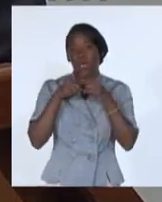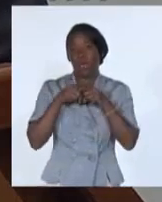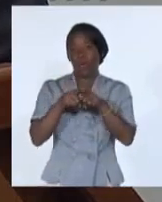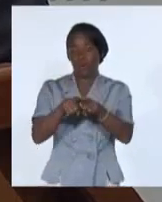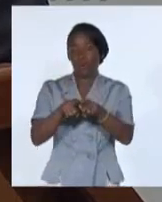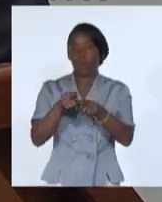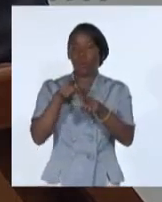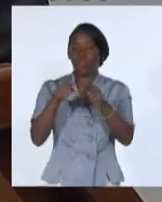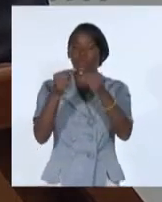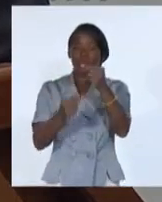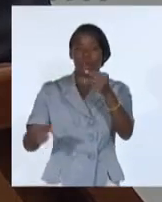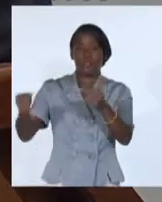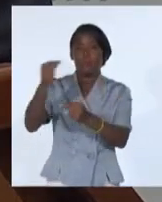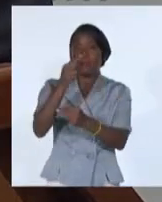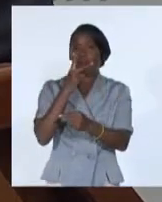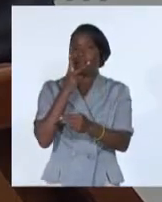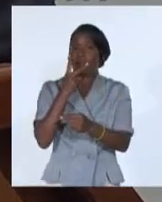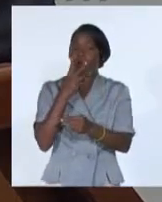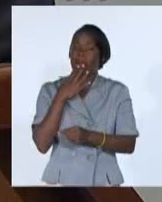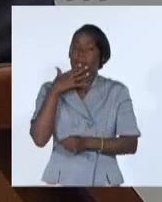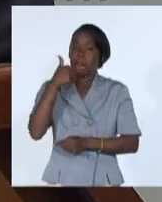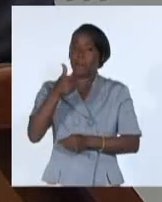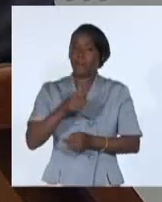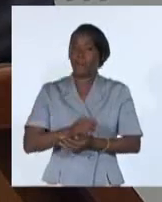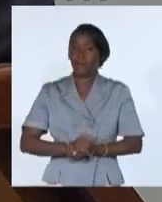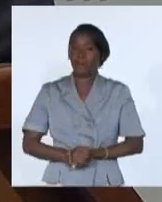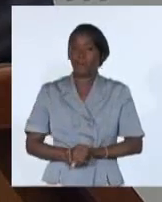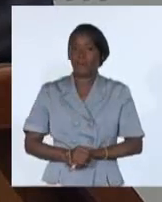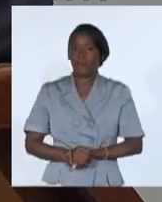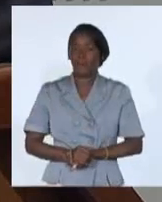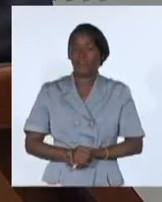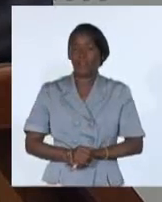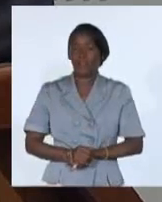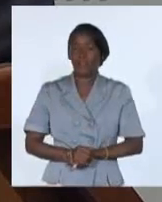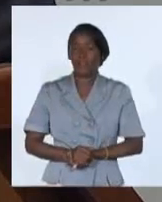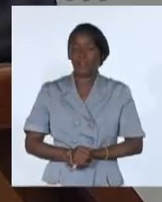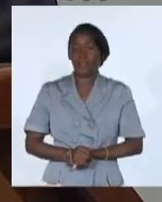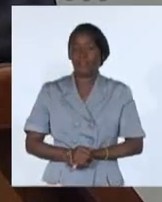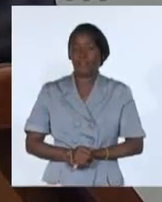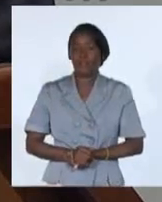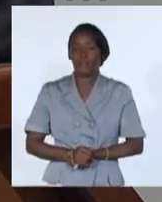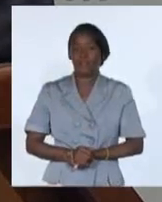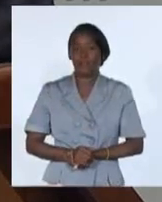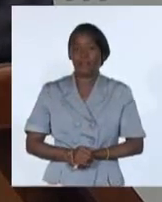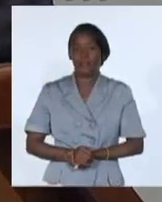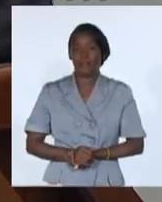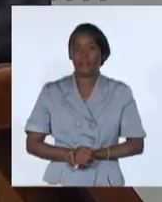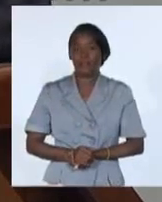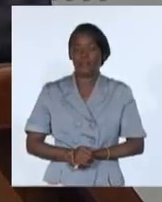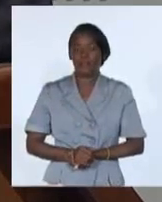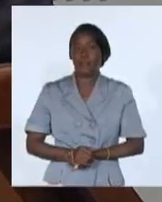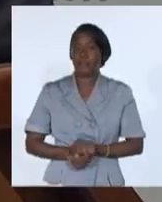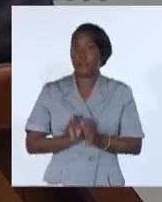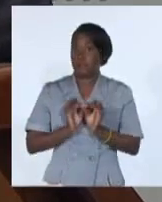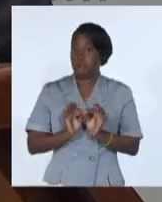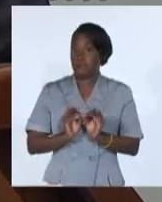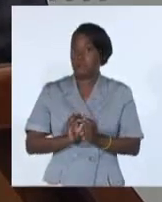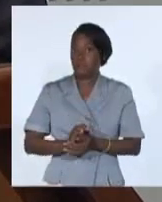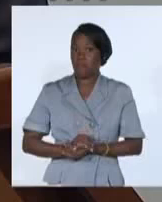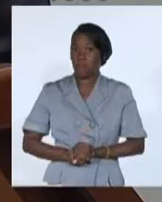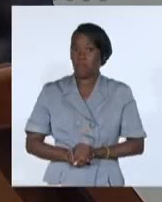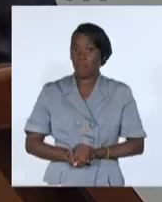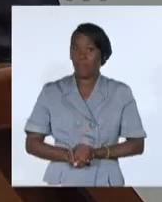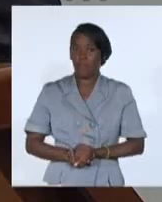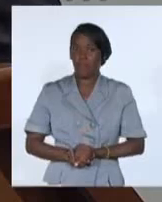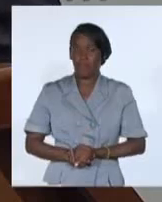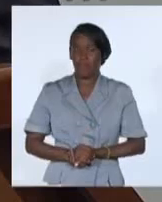países en desarrollo para que se tomen completamente en cuenta. Los nuevos reglamentos para las nuevas tecnologías no pueden